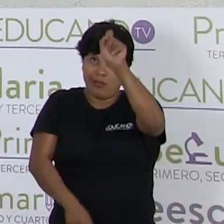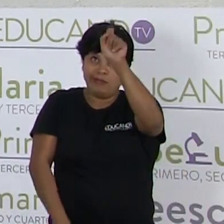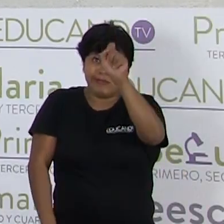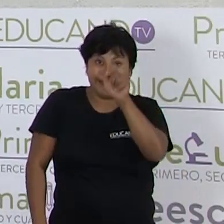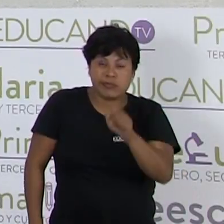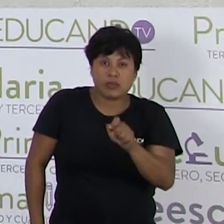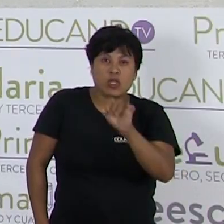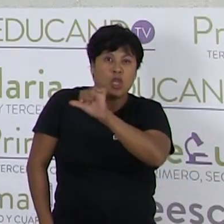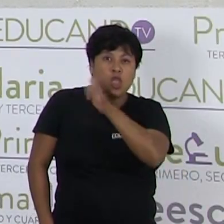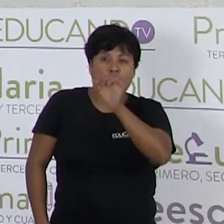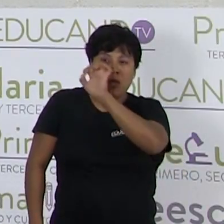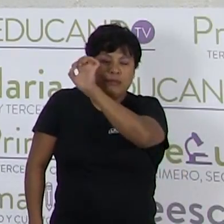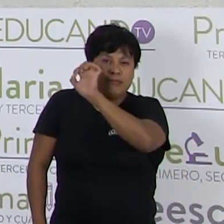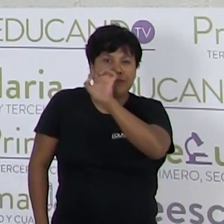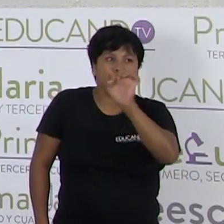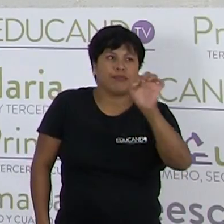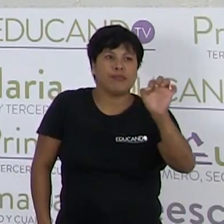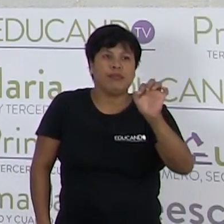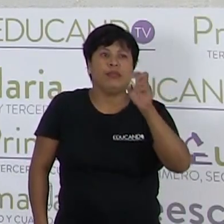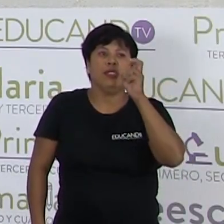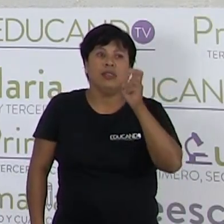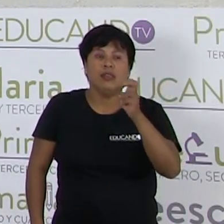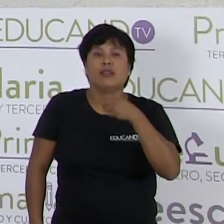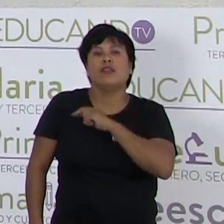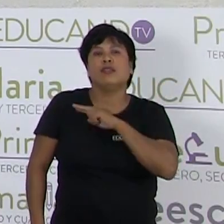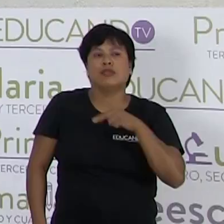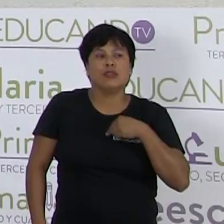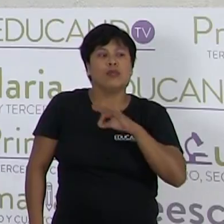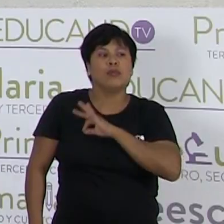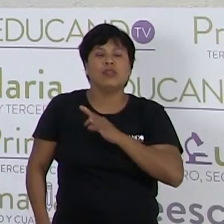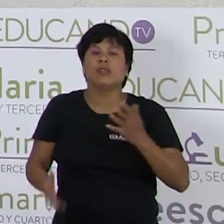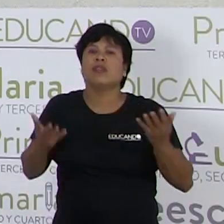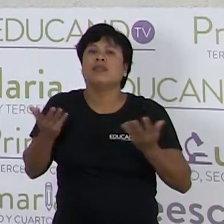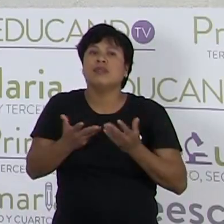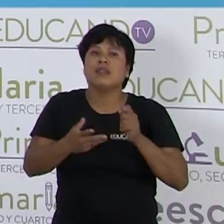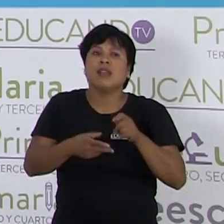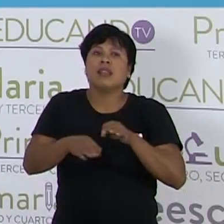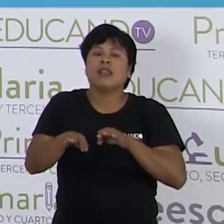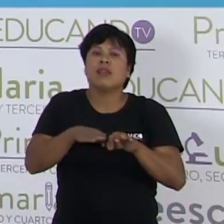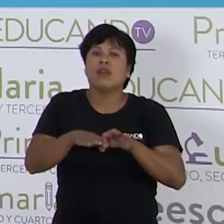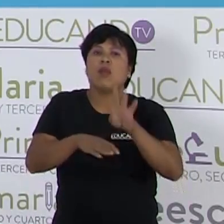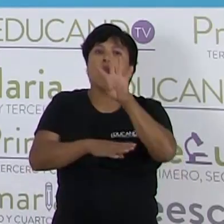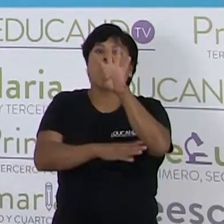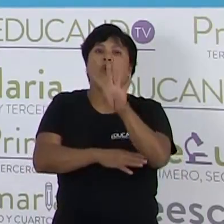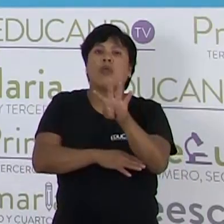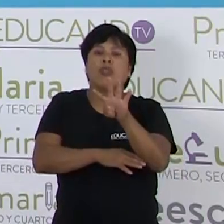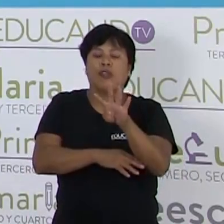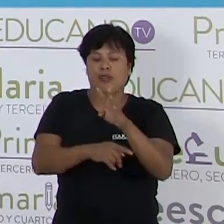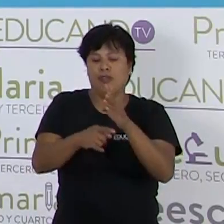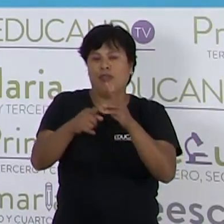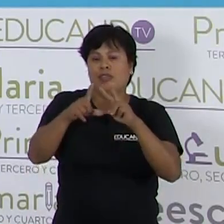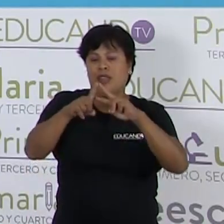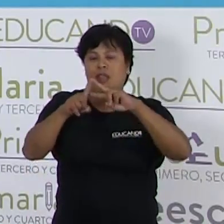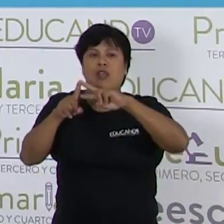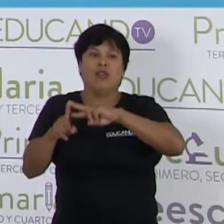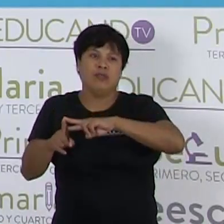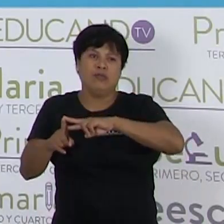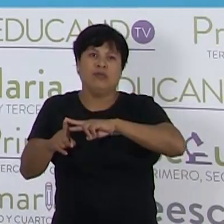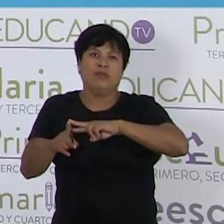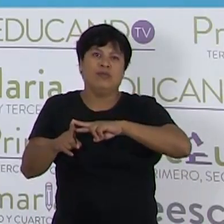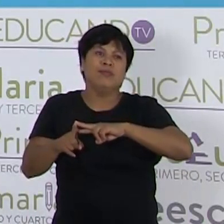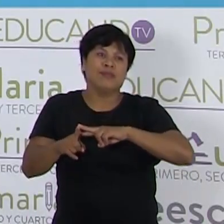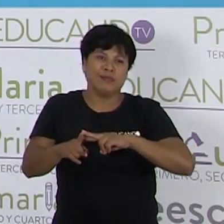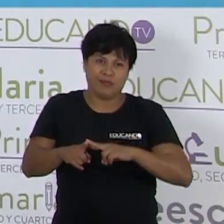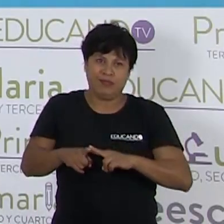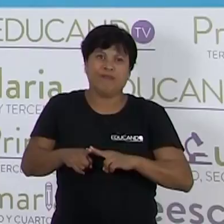sería otra. Y con ello estaríamos trabajando 4 triángulos. 1, 2, 3,